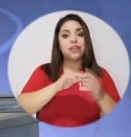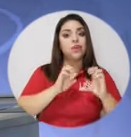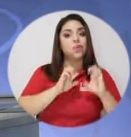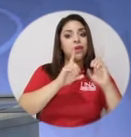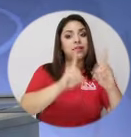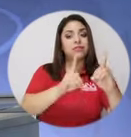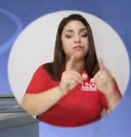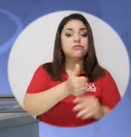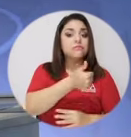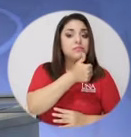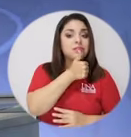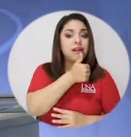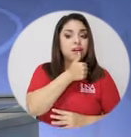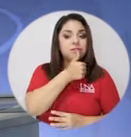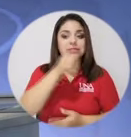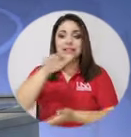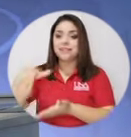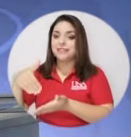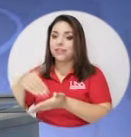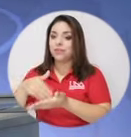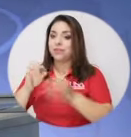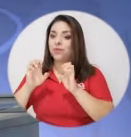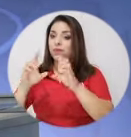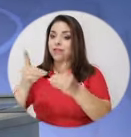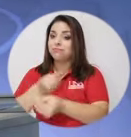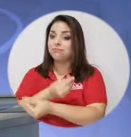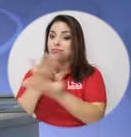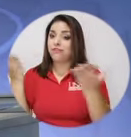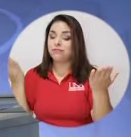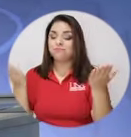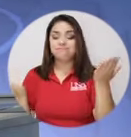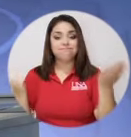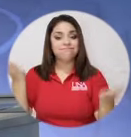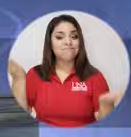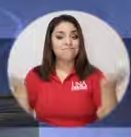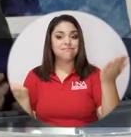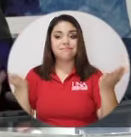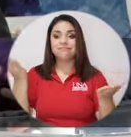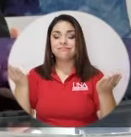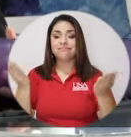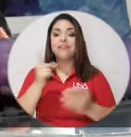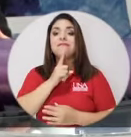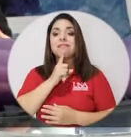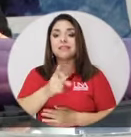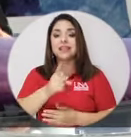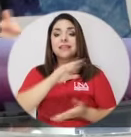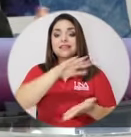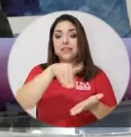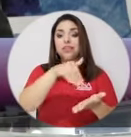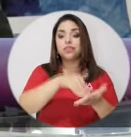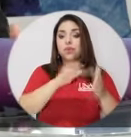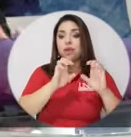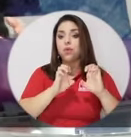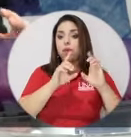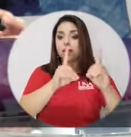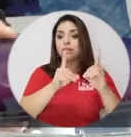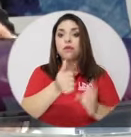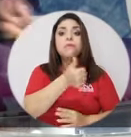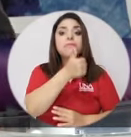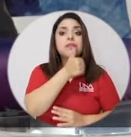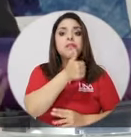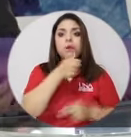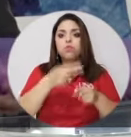públicos. Ciertamente, sin duda alguna, hay centros educativos privados que han podido en tiempo muy corto diseñar